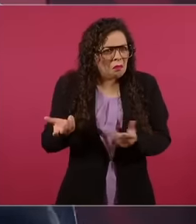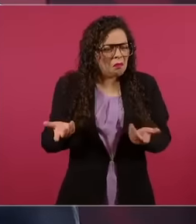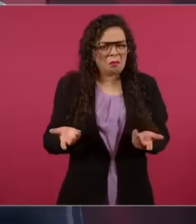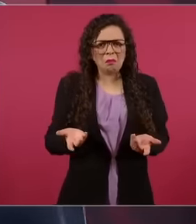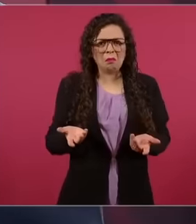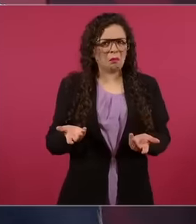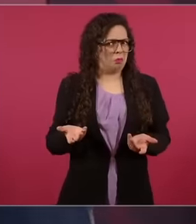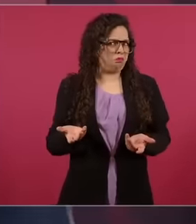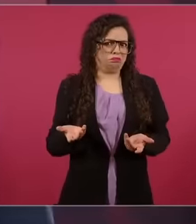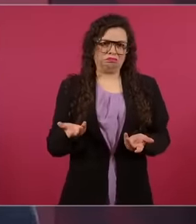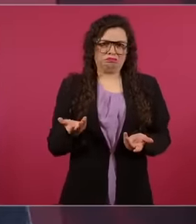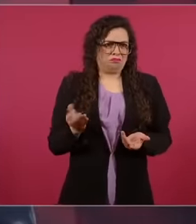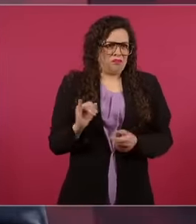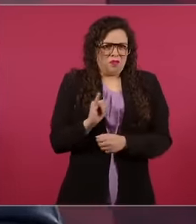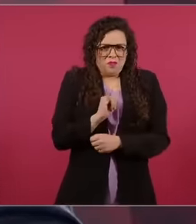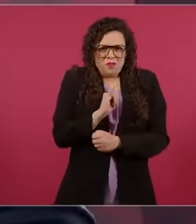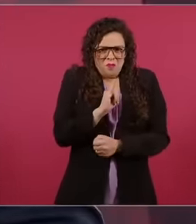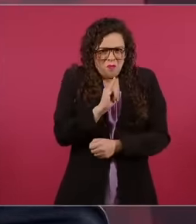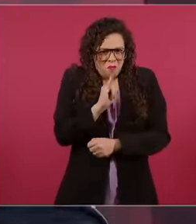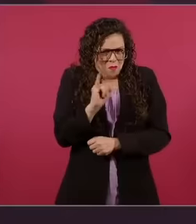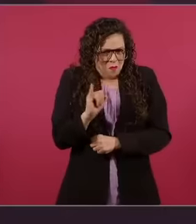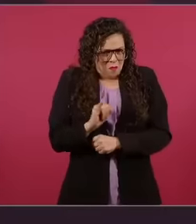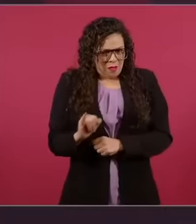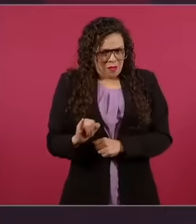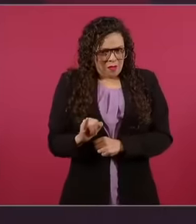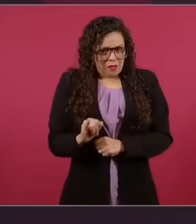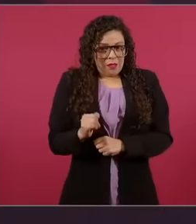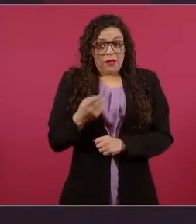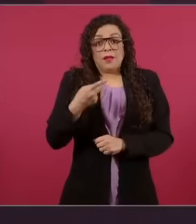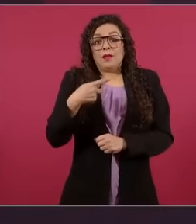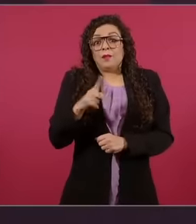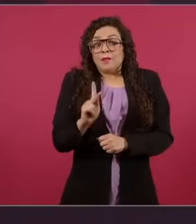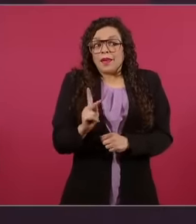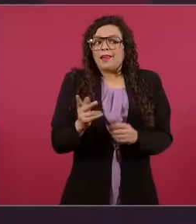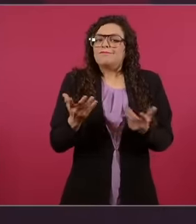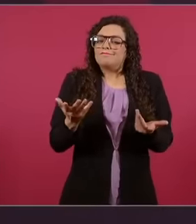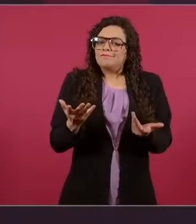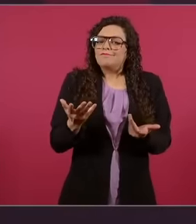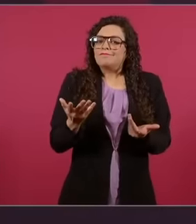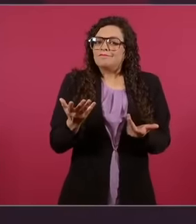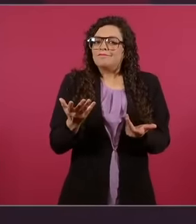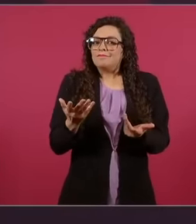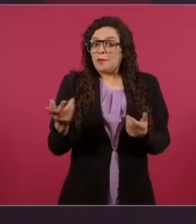Pero todo, no hay mal que por bien no venga.